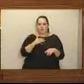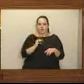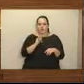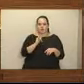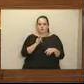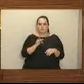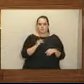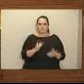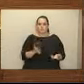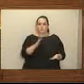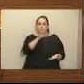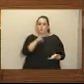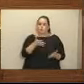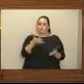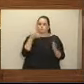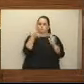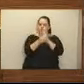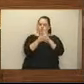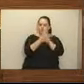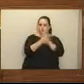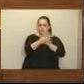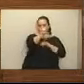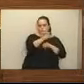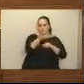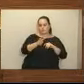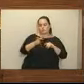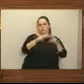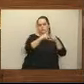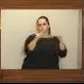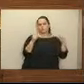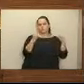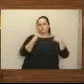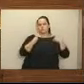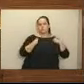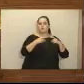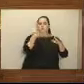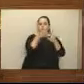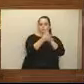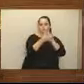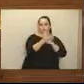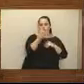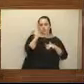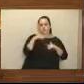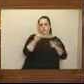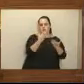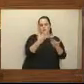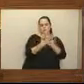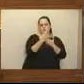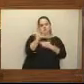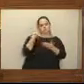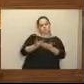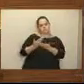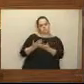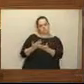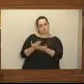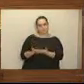en esta ocasión, para darle esas explicaciones a los asturianos que llevan demandando desde hace unos días y usted hasta ahora no se las ha facilitado.